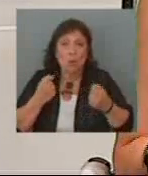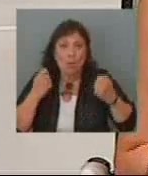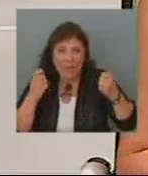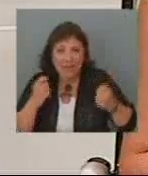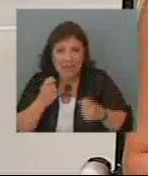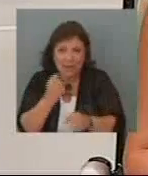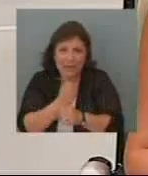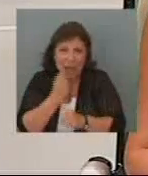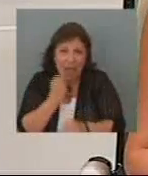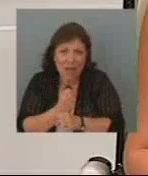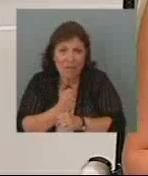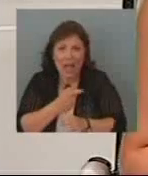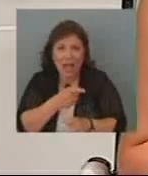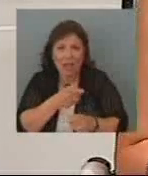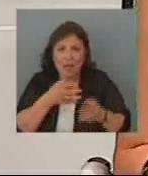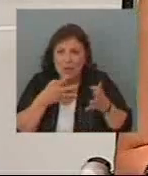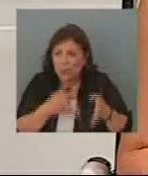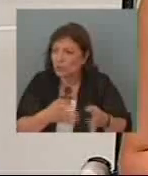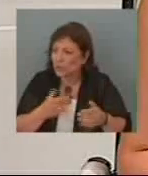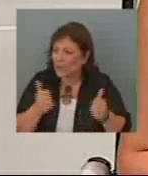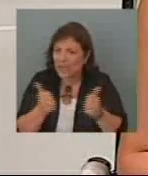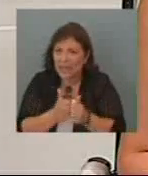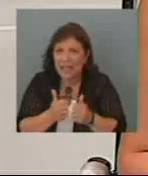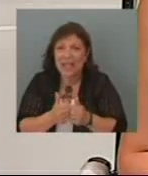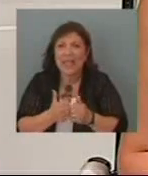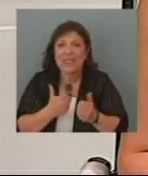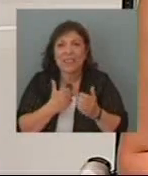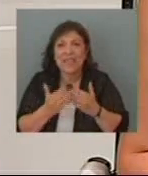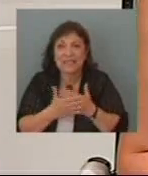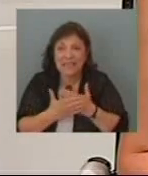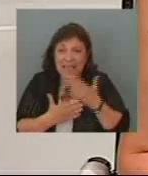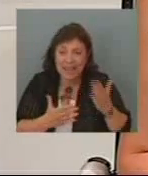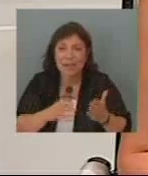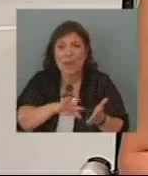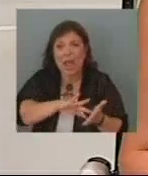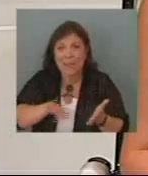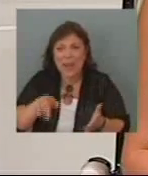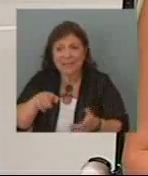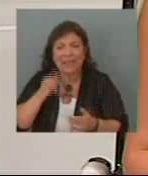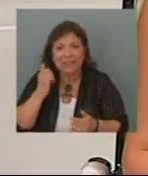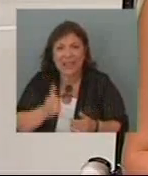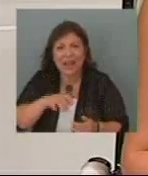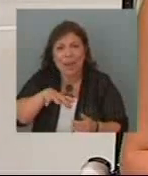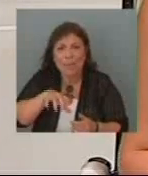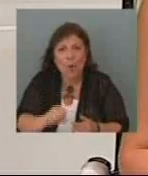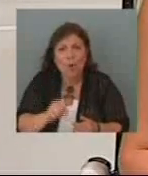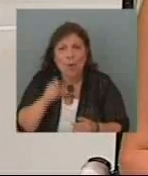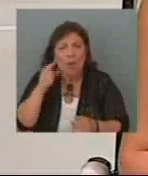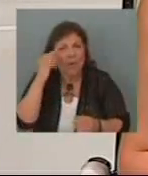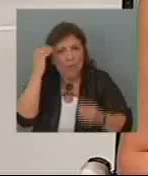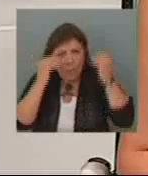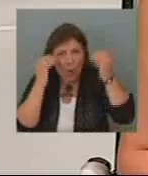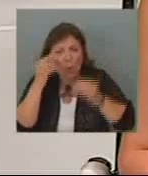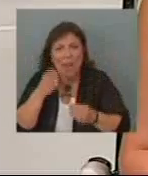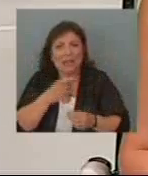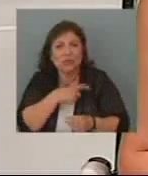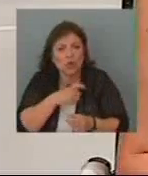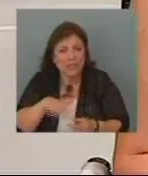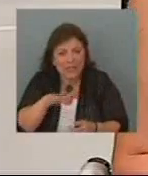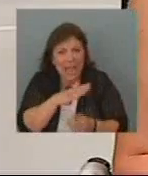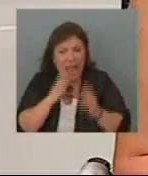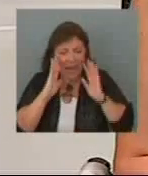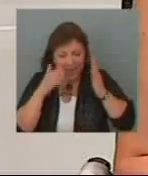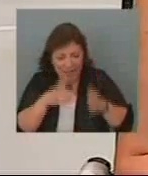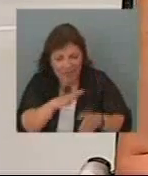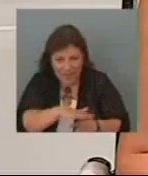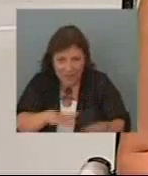gran acumulación como militante de izquierdas, pero además porque es una mujer comprometida con políticas sociales que ponen el foco en la infancia,